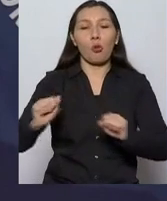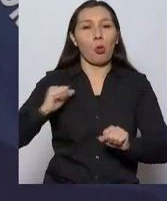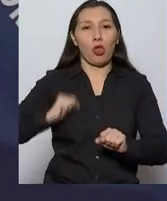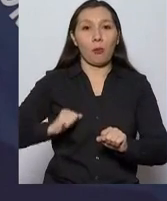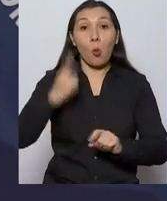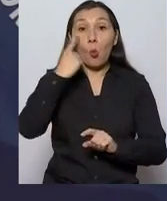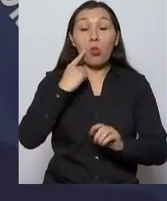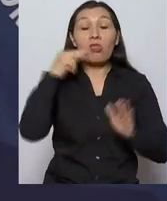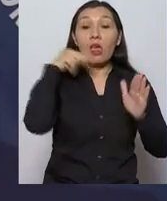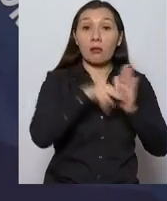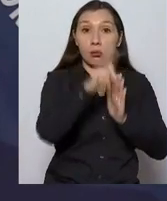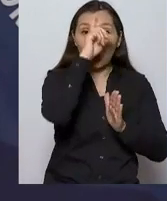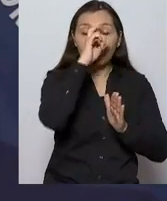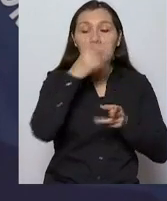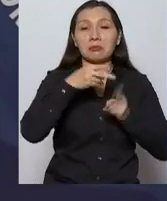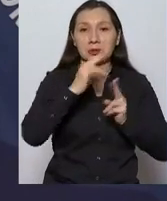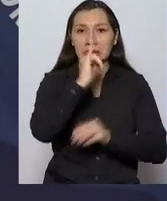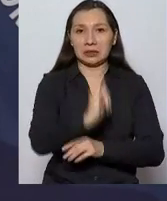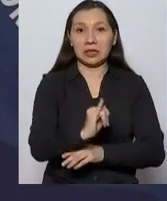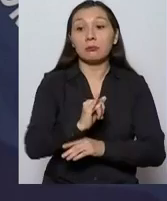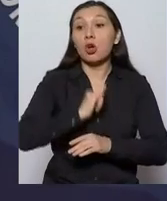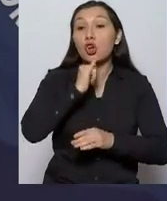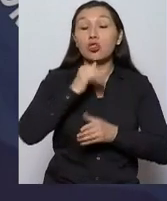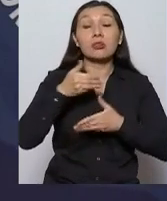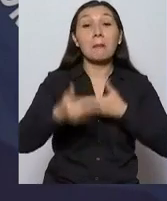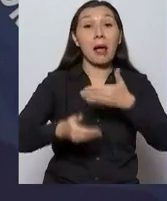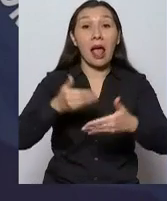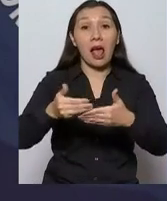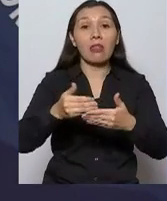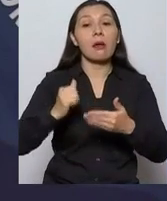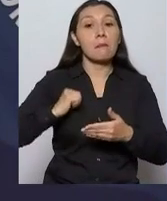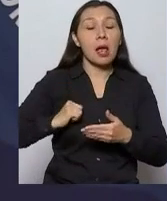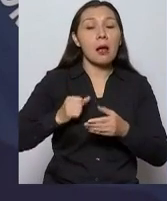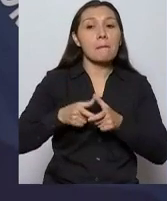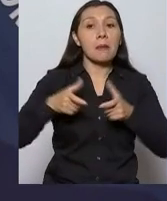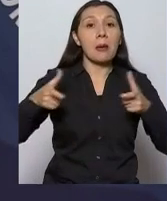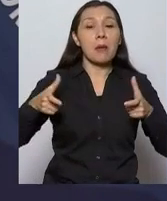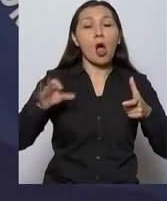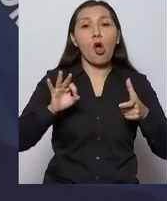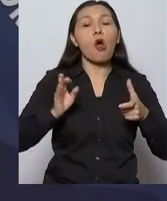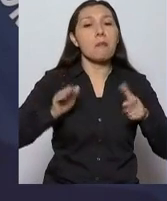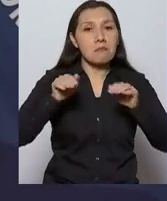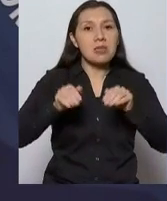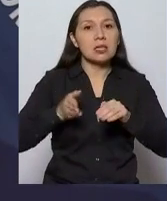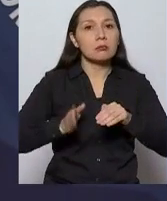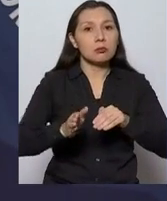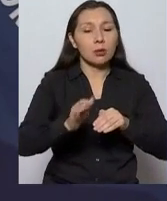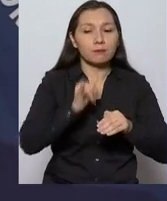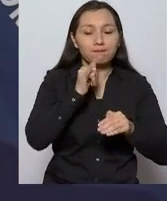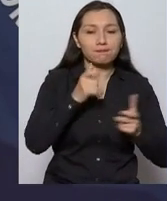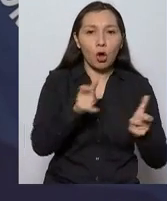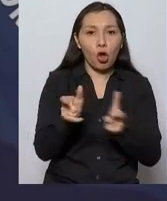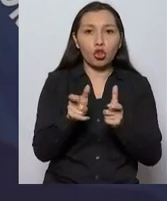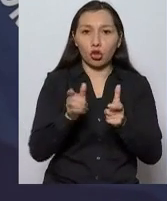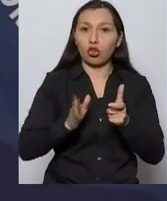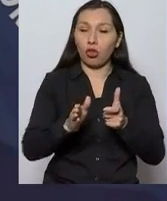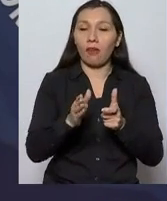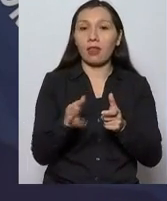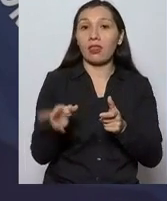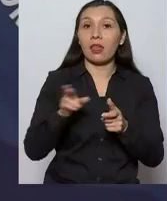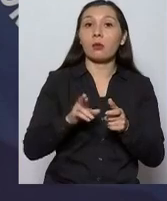sabemos si va a cambiar después hacia más número de cirugías, o vamos a tener que contenerlo de